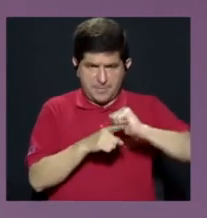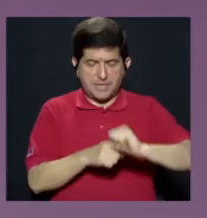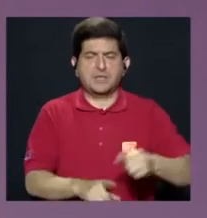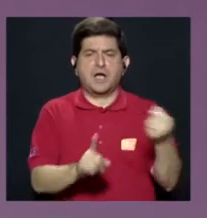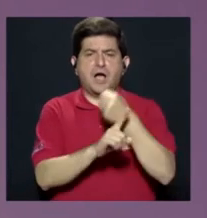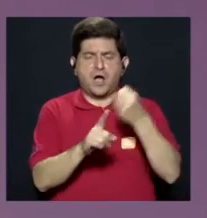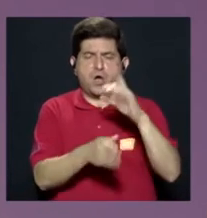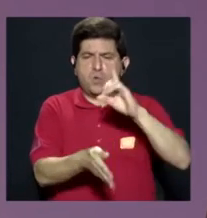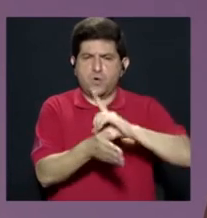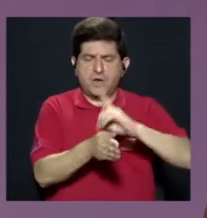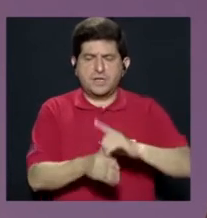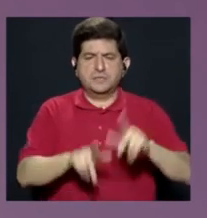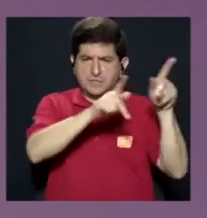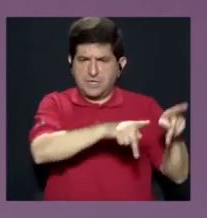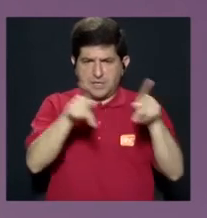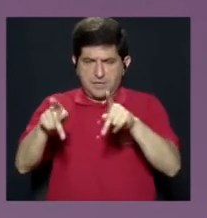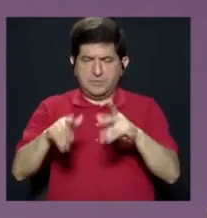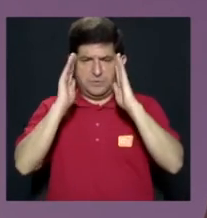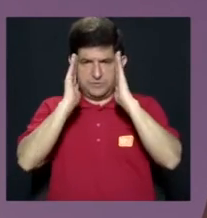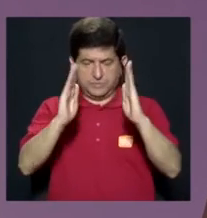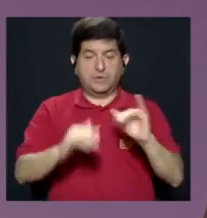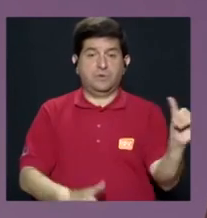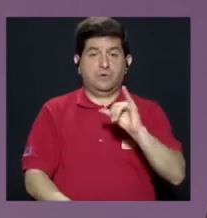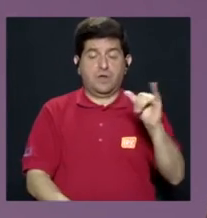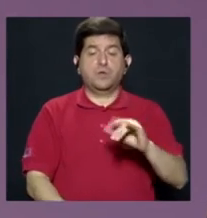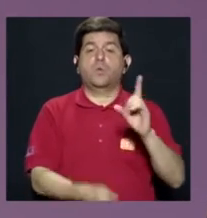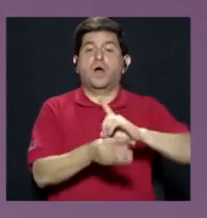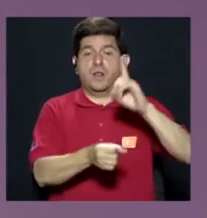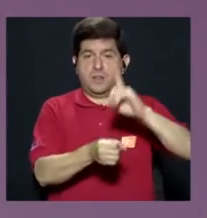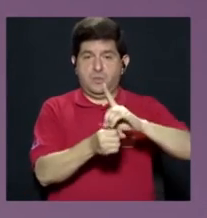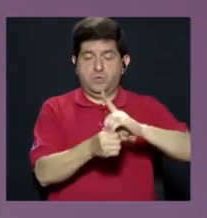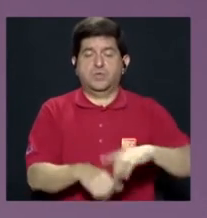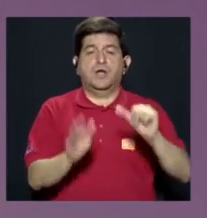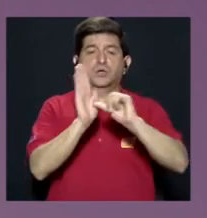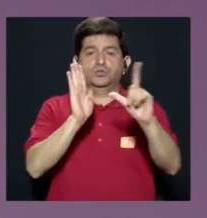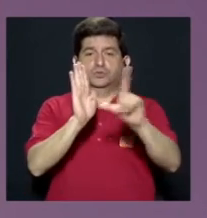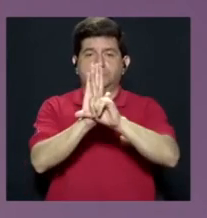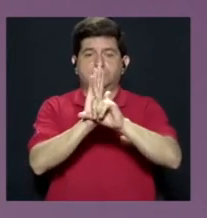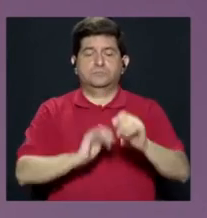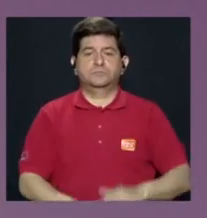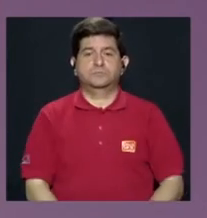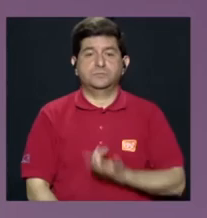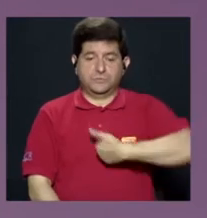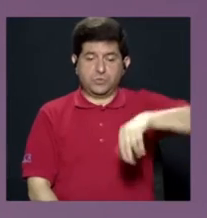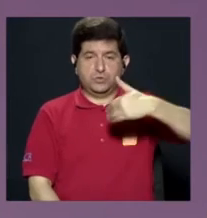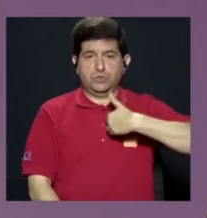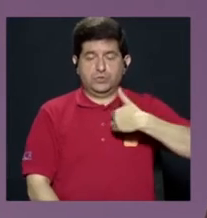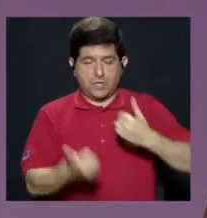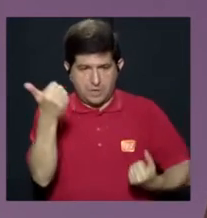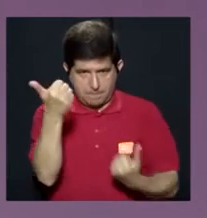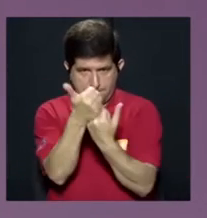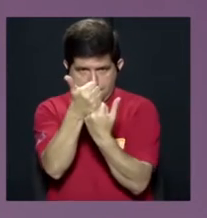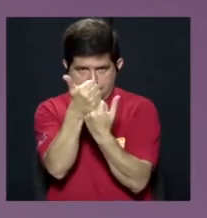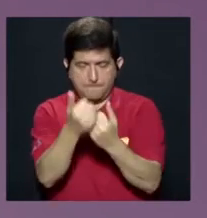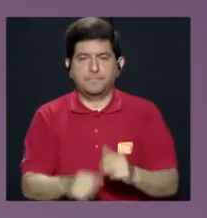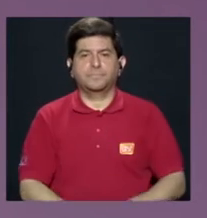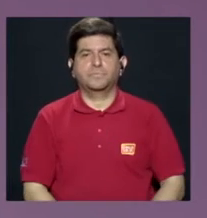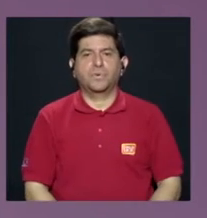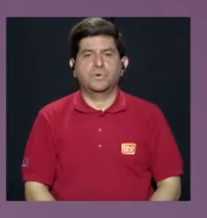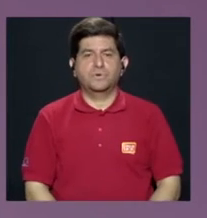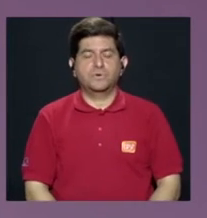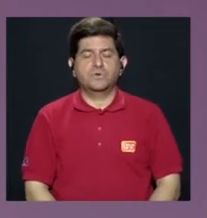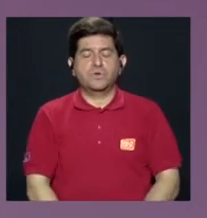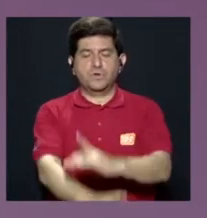los pacientes. De igual manera, muchísimos de los diputados de la Asamblea Legislativa hemos recibido apoyo